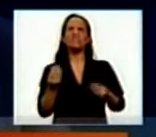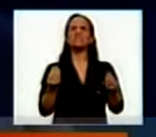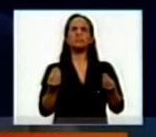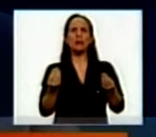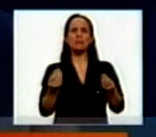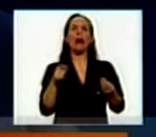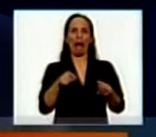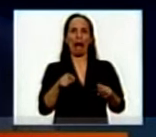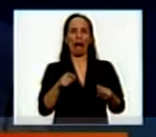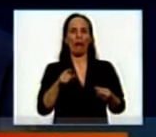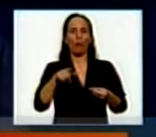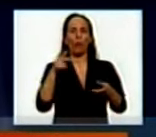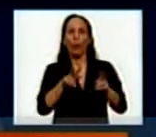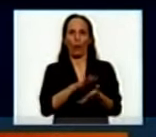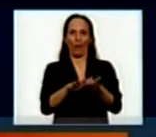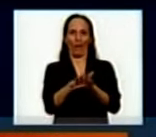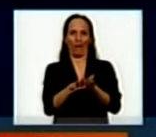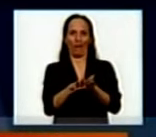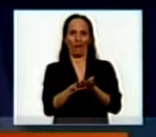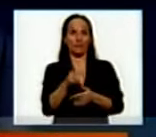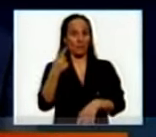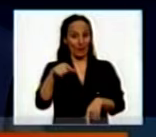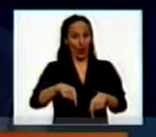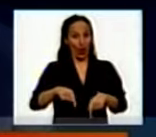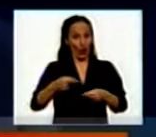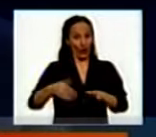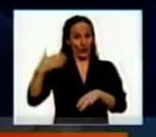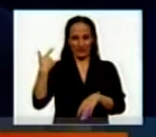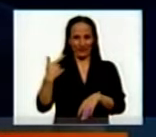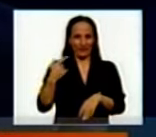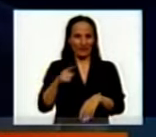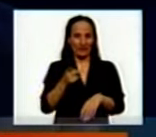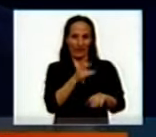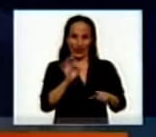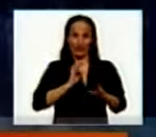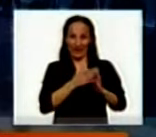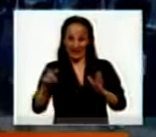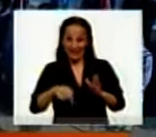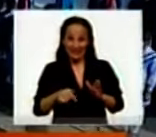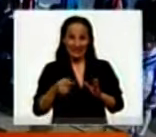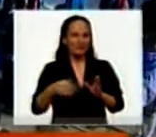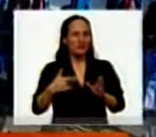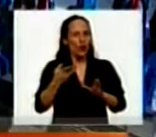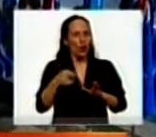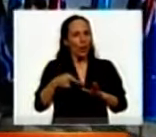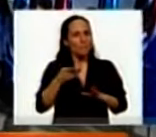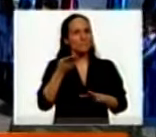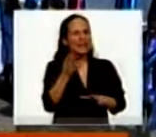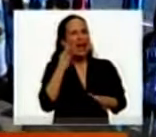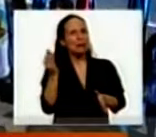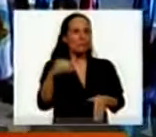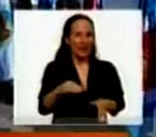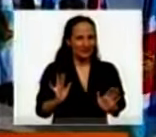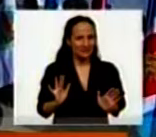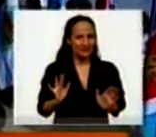resolverlo. Pero hoy, en el comienzo de estos segundos 200 años, les tengo que pedir algo más, porque no